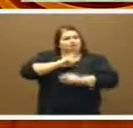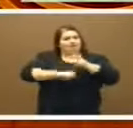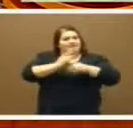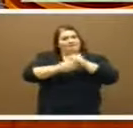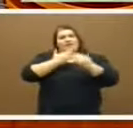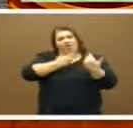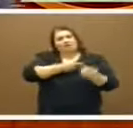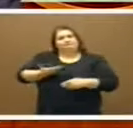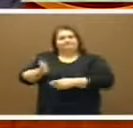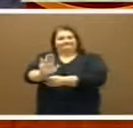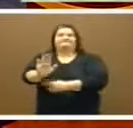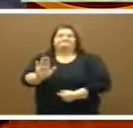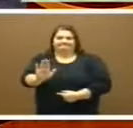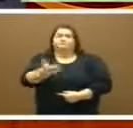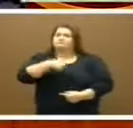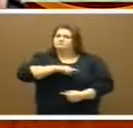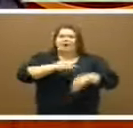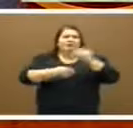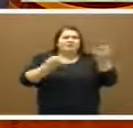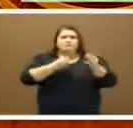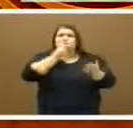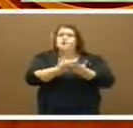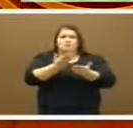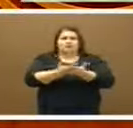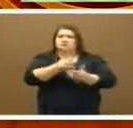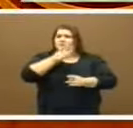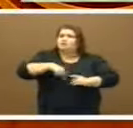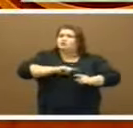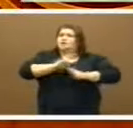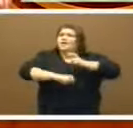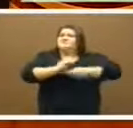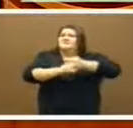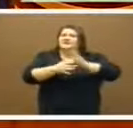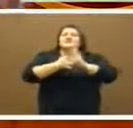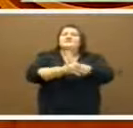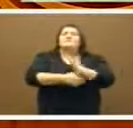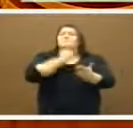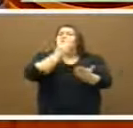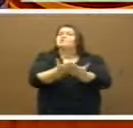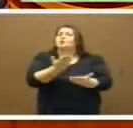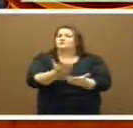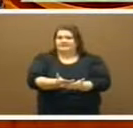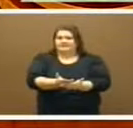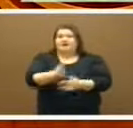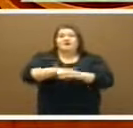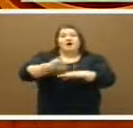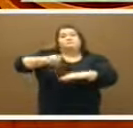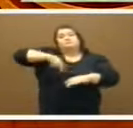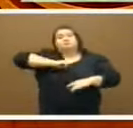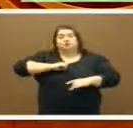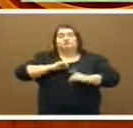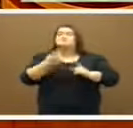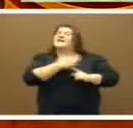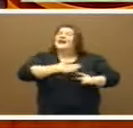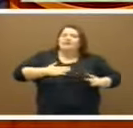enmiendas. Seguiremos en el empeño de hacer propuestas, que es lo que hacemos con nuestras enmiendas, y también de llegar a acuerdos, que es lo que